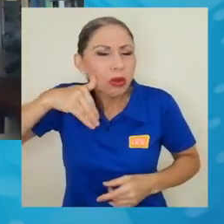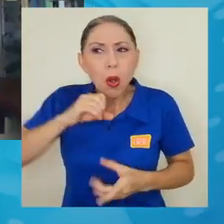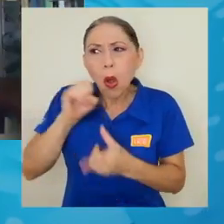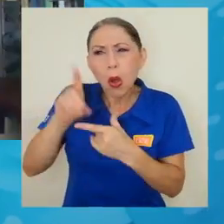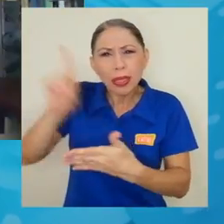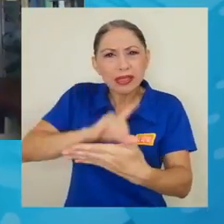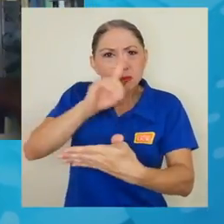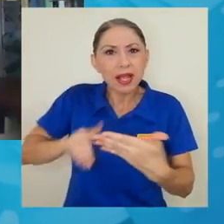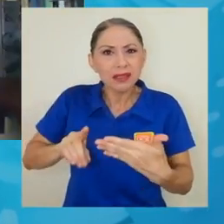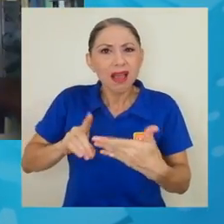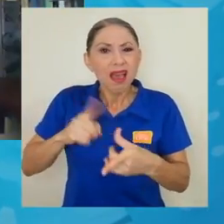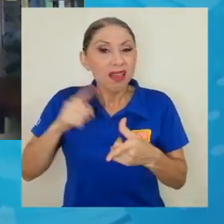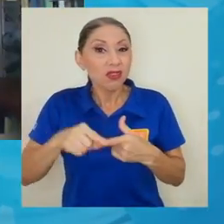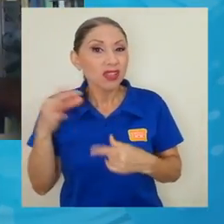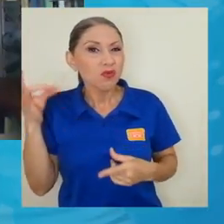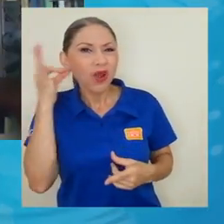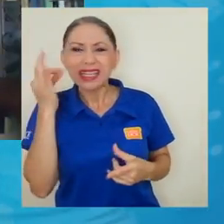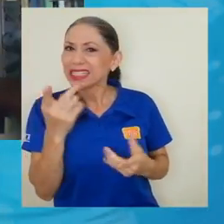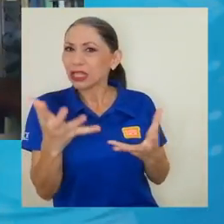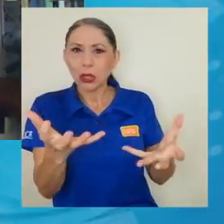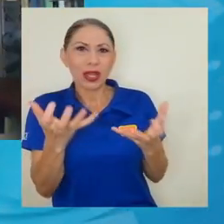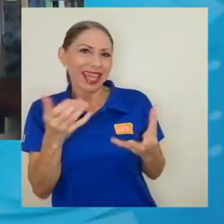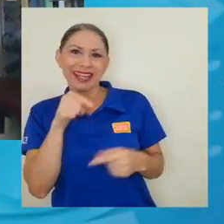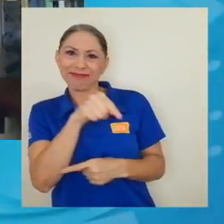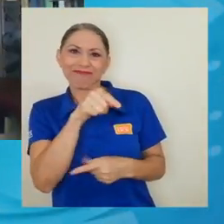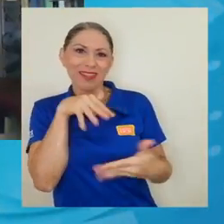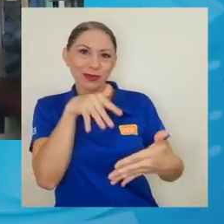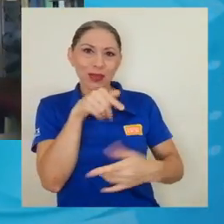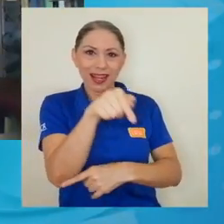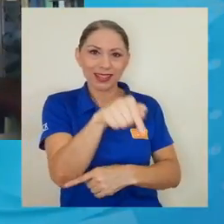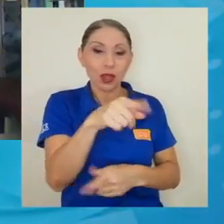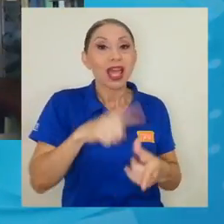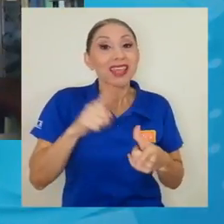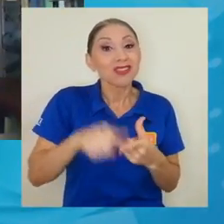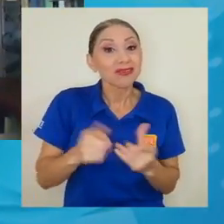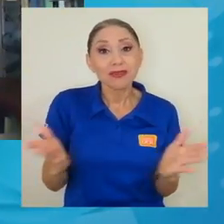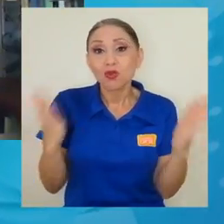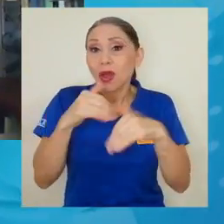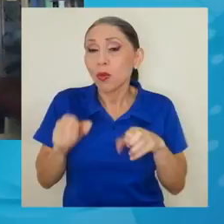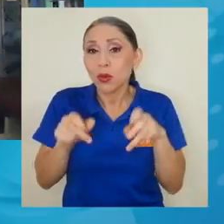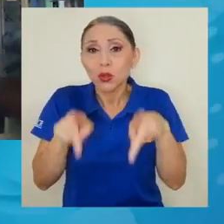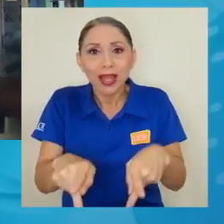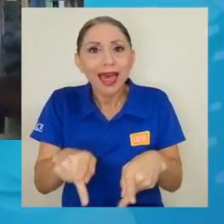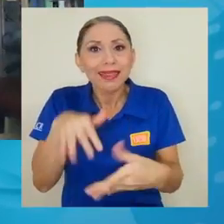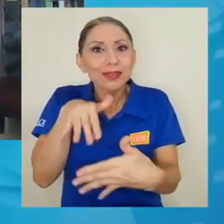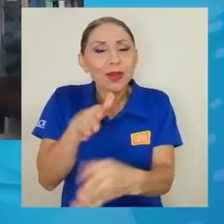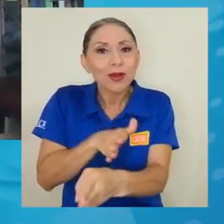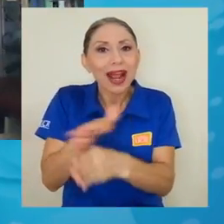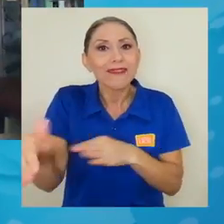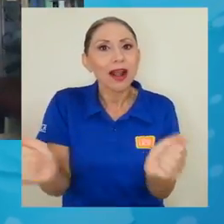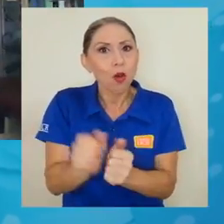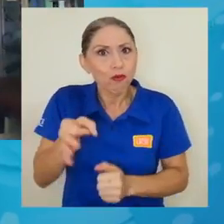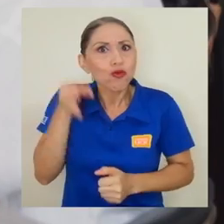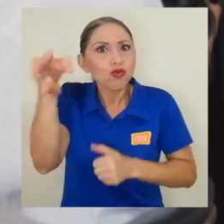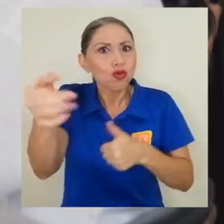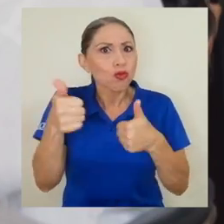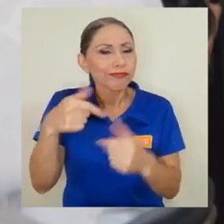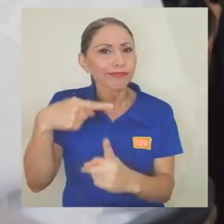eso desestimula que las mujeres estén ahí, por supuesto, y entonces pierden la oportunidad de tener una carrera que tiene futuro.